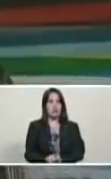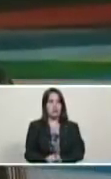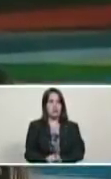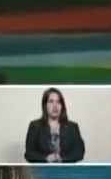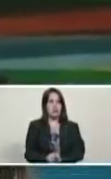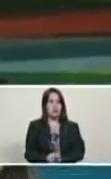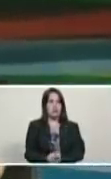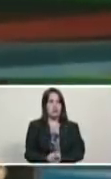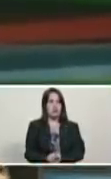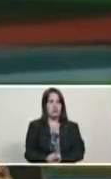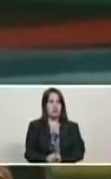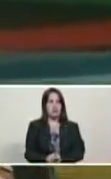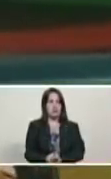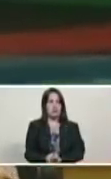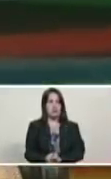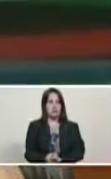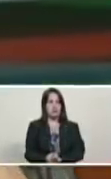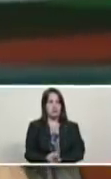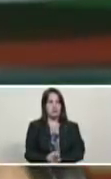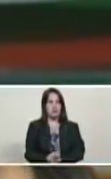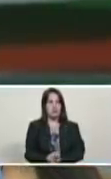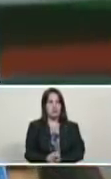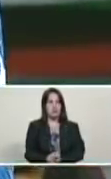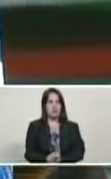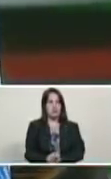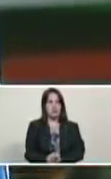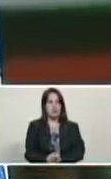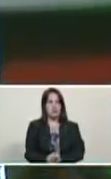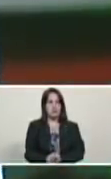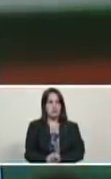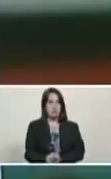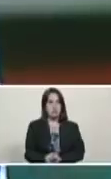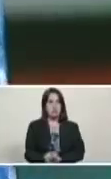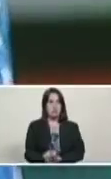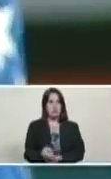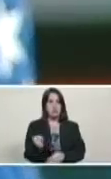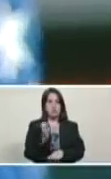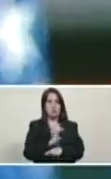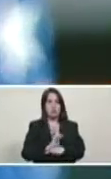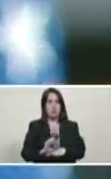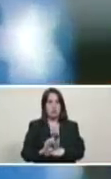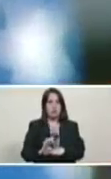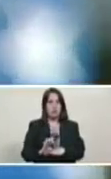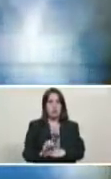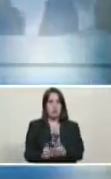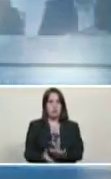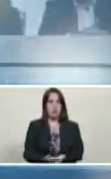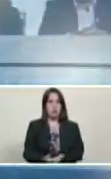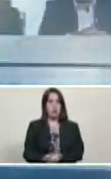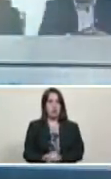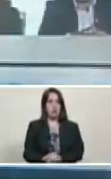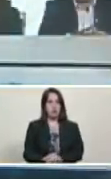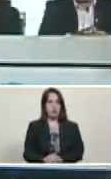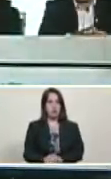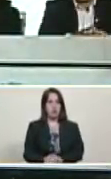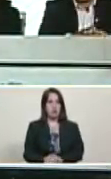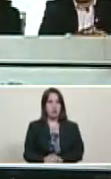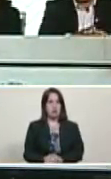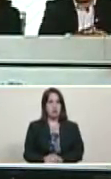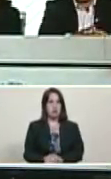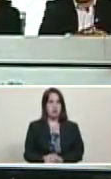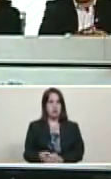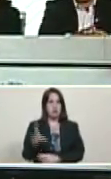en colombia en venezuela en ecuador en perú en bolivia en panamá